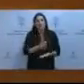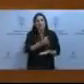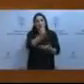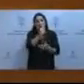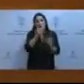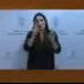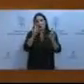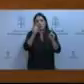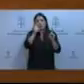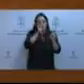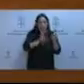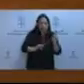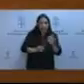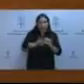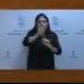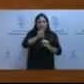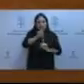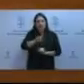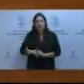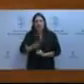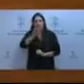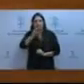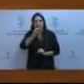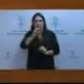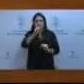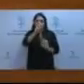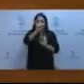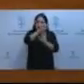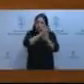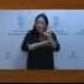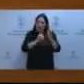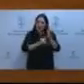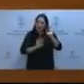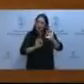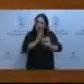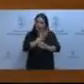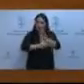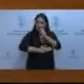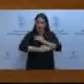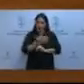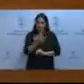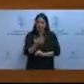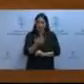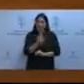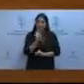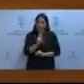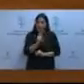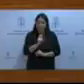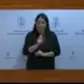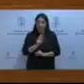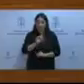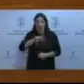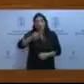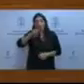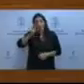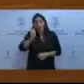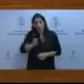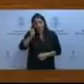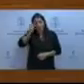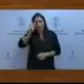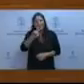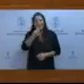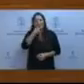primaria y secundaria. Lo que en la propia sentencia el juez califica como,